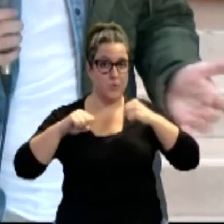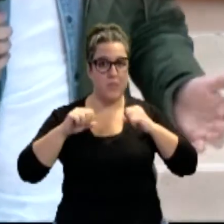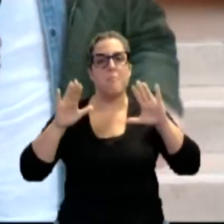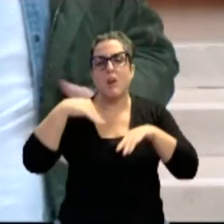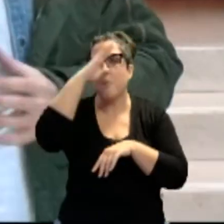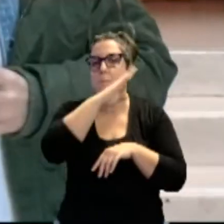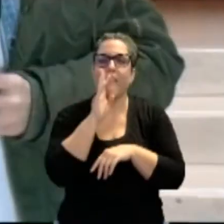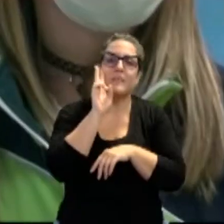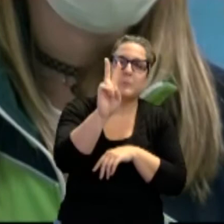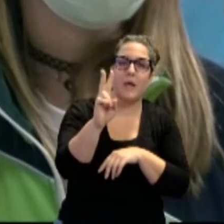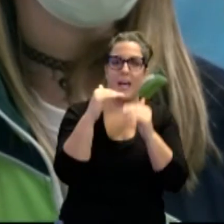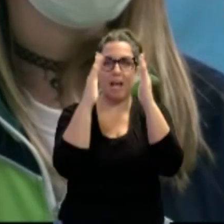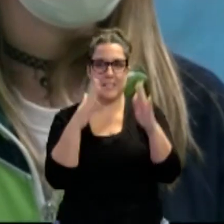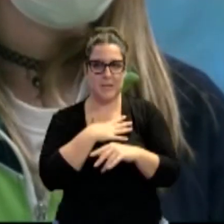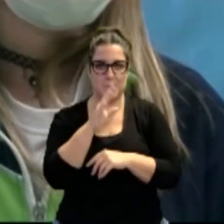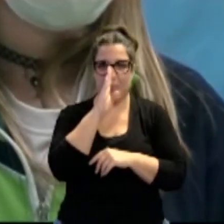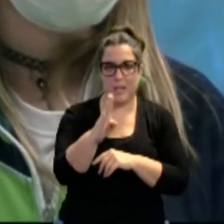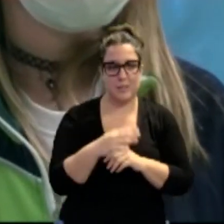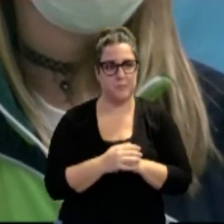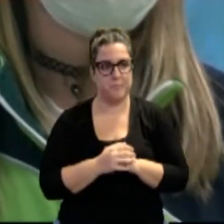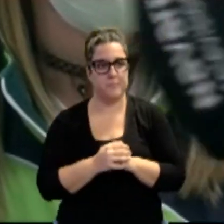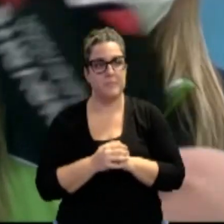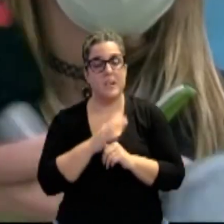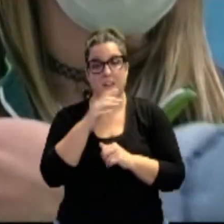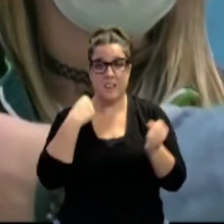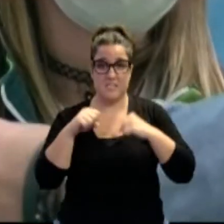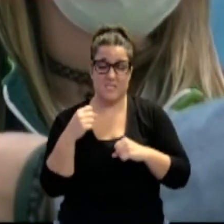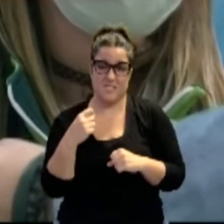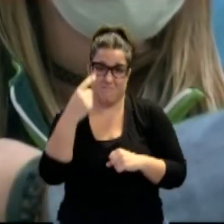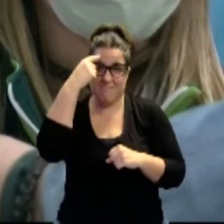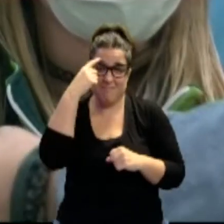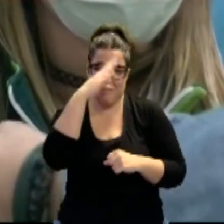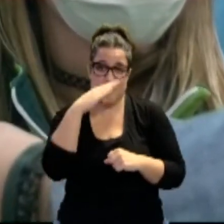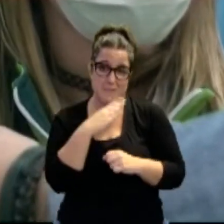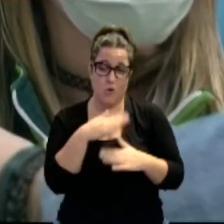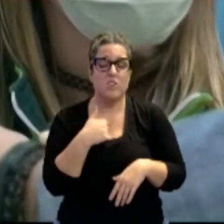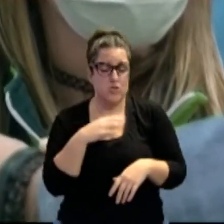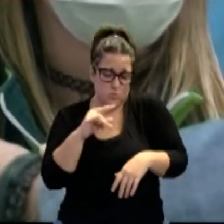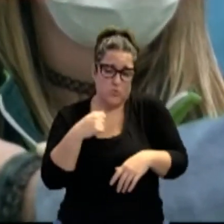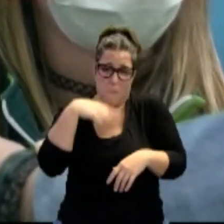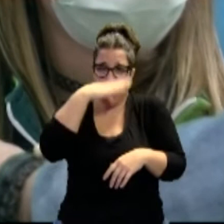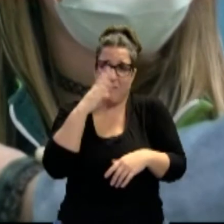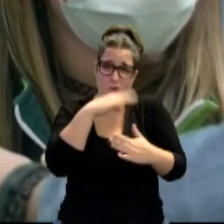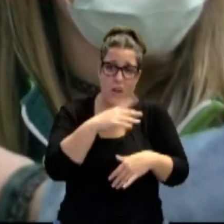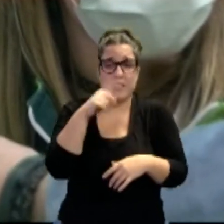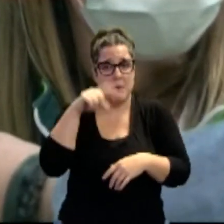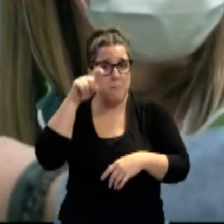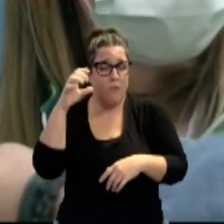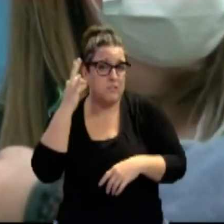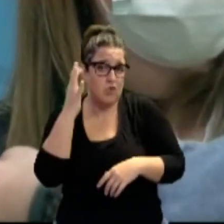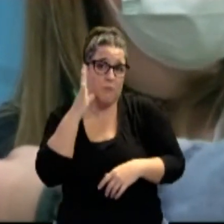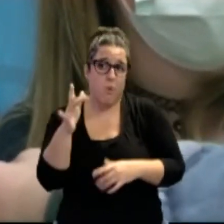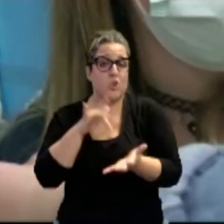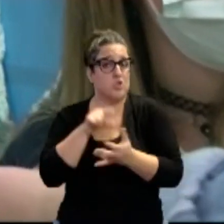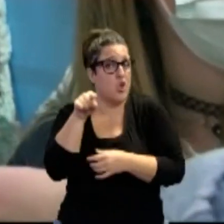en streaming desde casa. Los artistas han echado de menos a su público. Sí, a nuestros padres y también a nuestra profesora porque ha